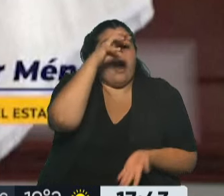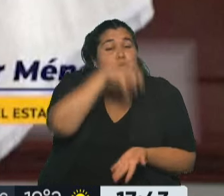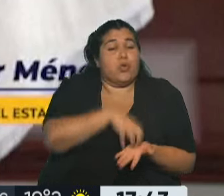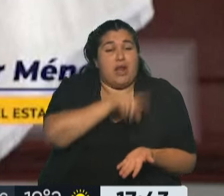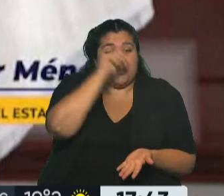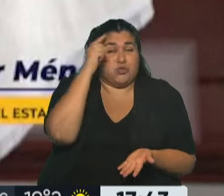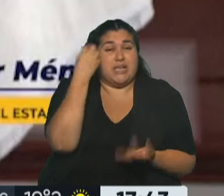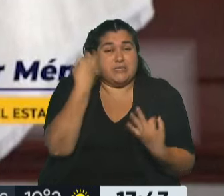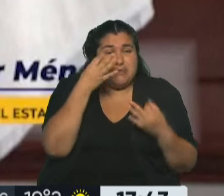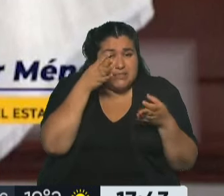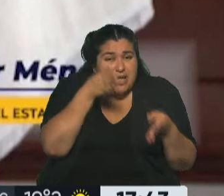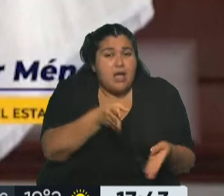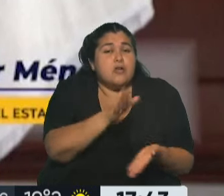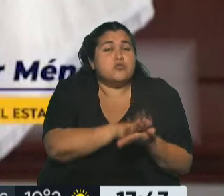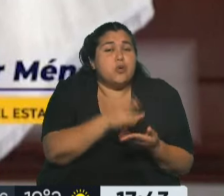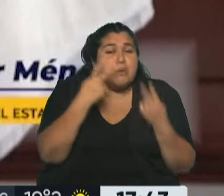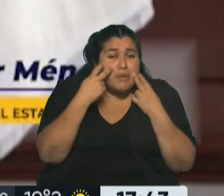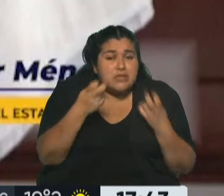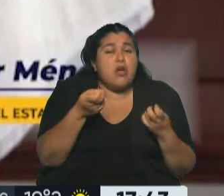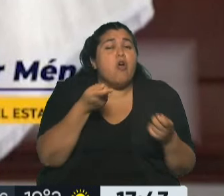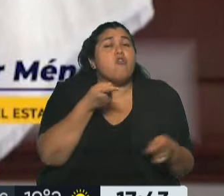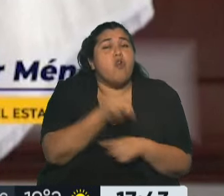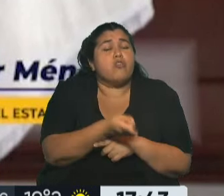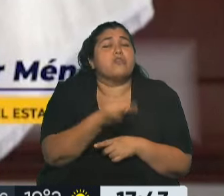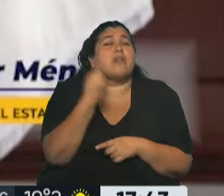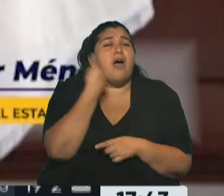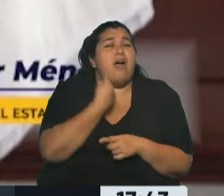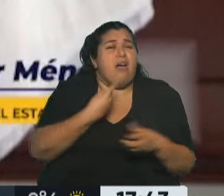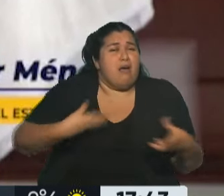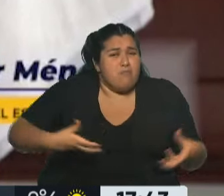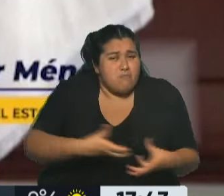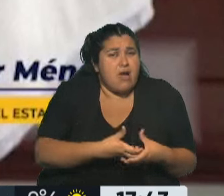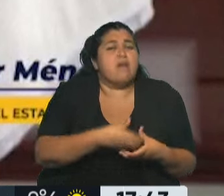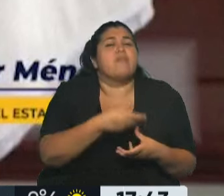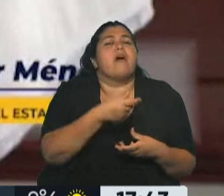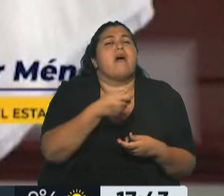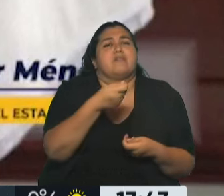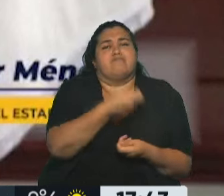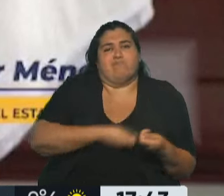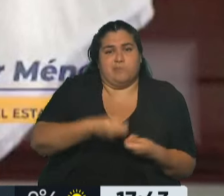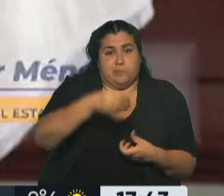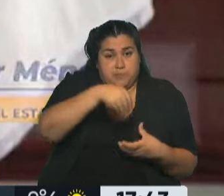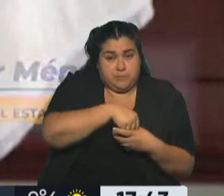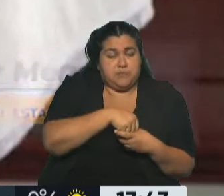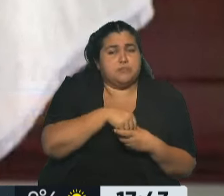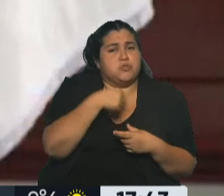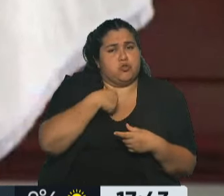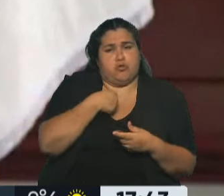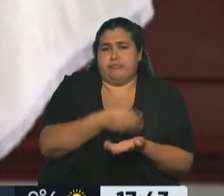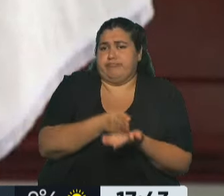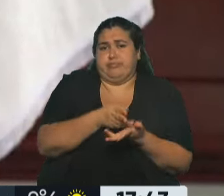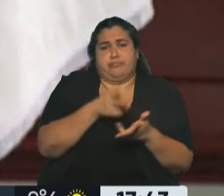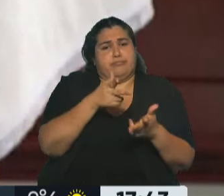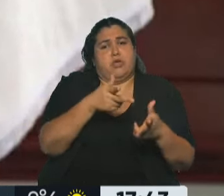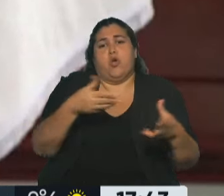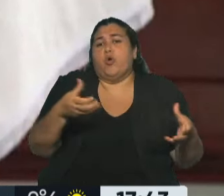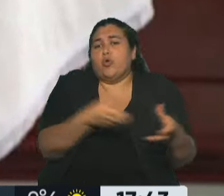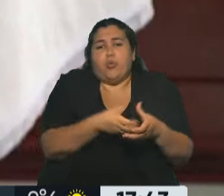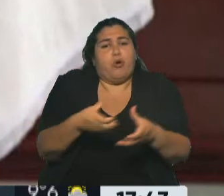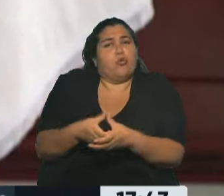especializada En investigaciones contra la delincuencia organizada transnacional en guayas voy a hacer enfática los grupos de